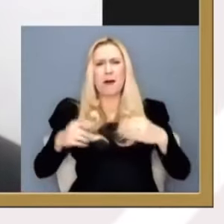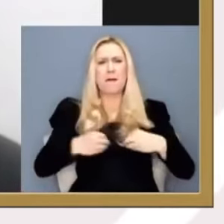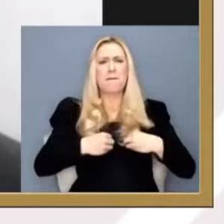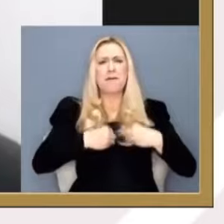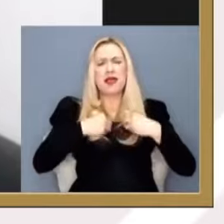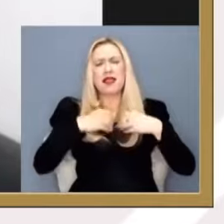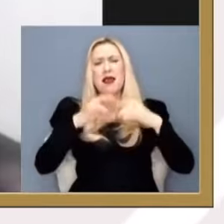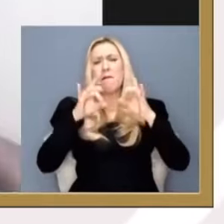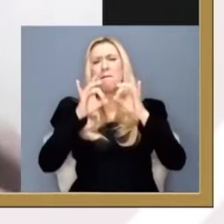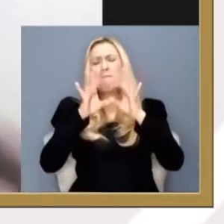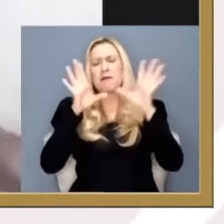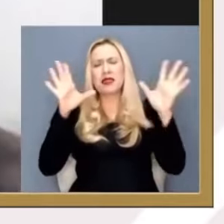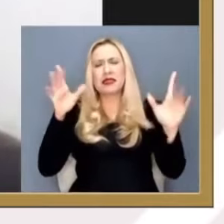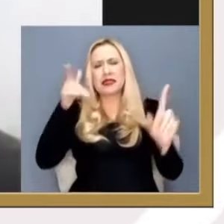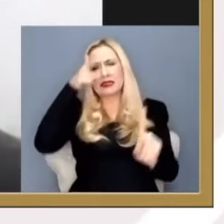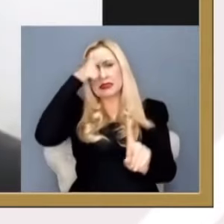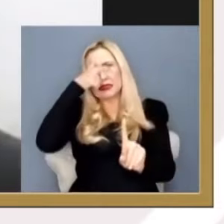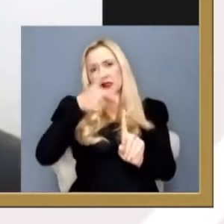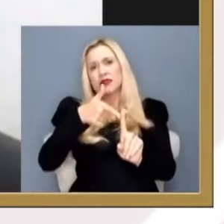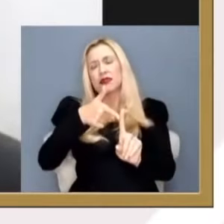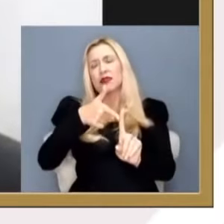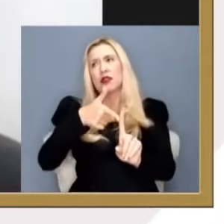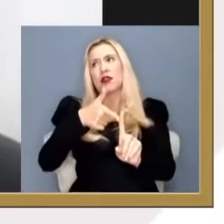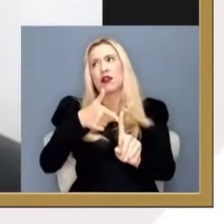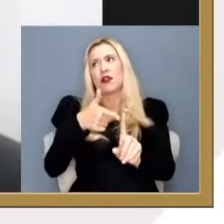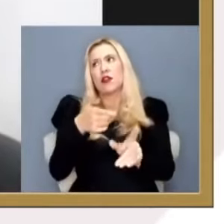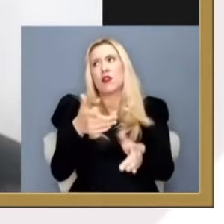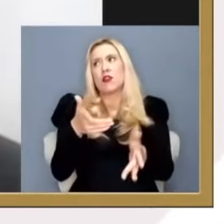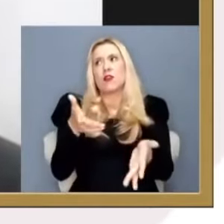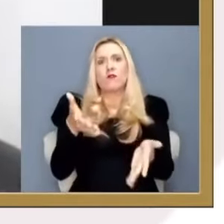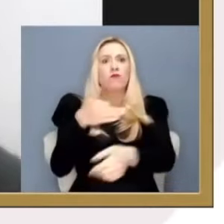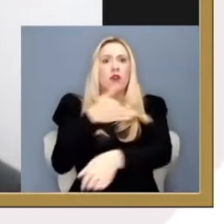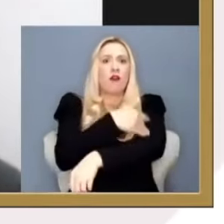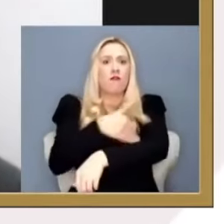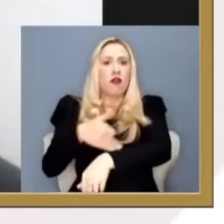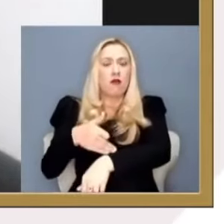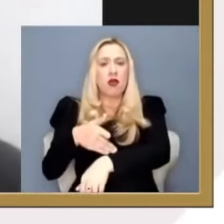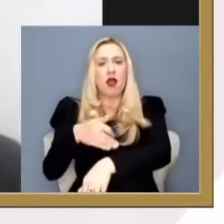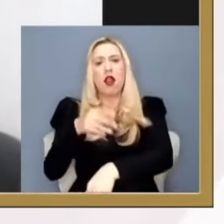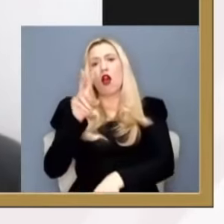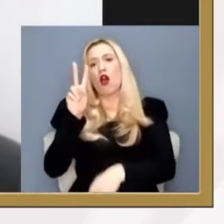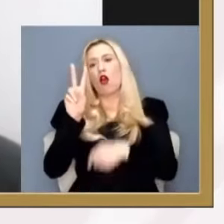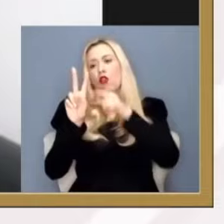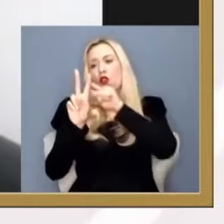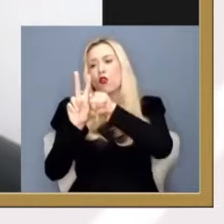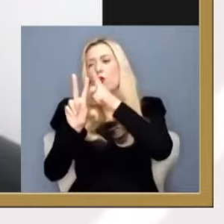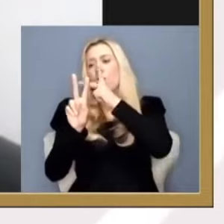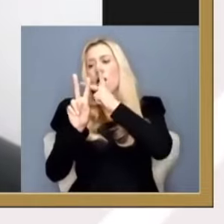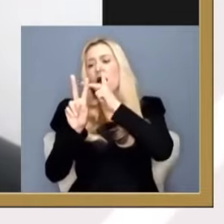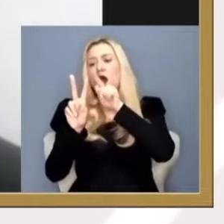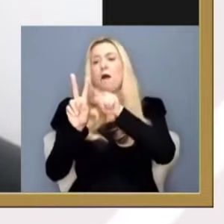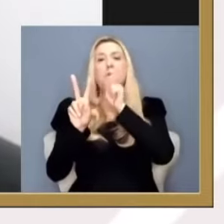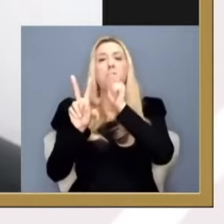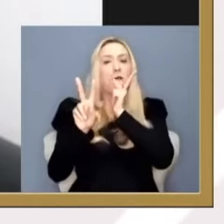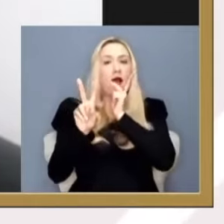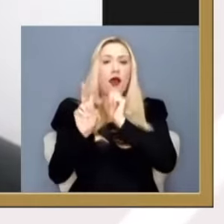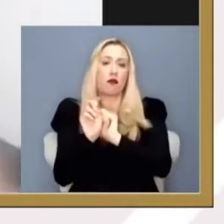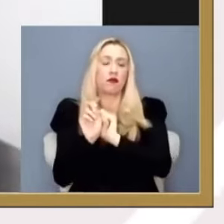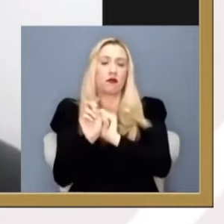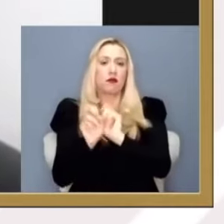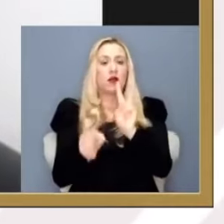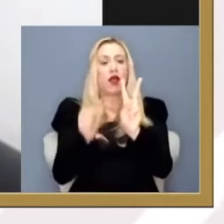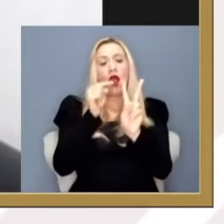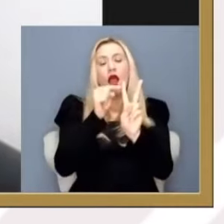nos encontremos. Nos podemos topar con una familia de dos papás, o una familia con